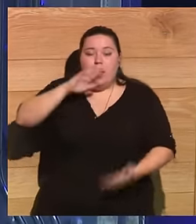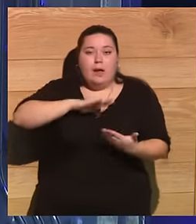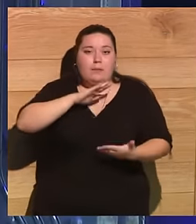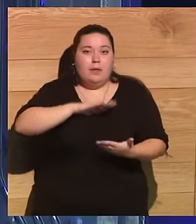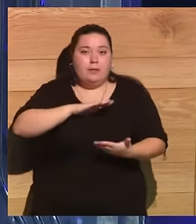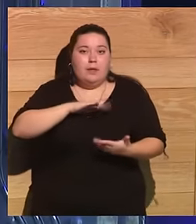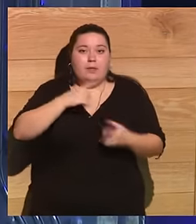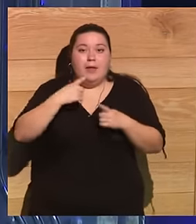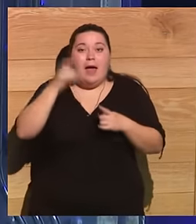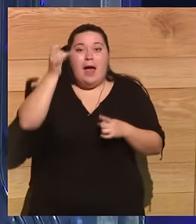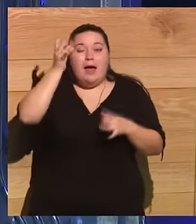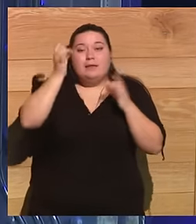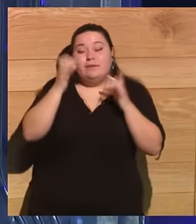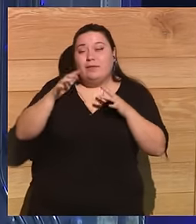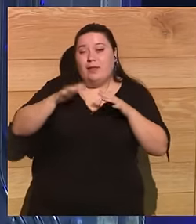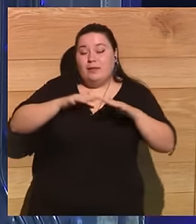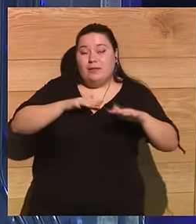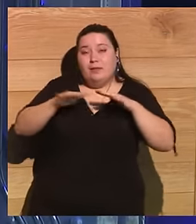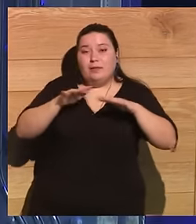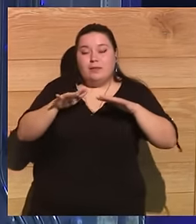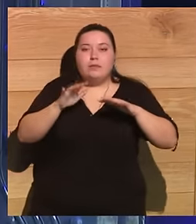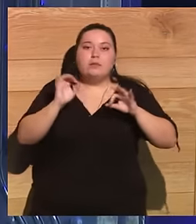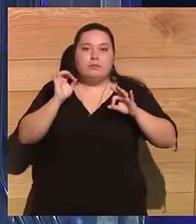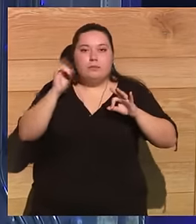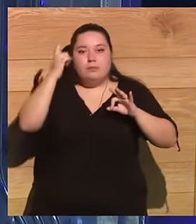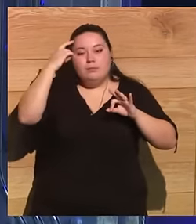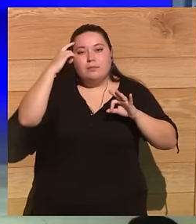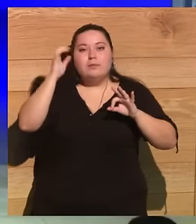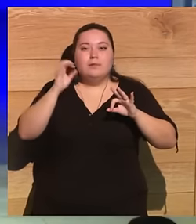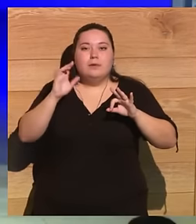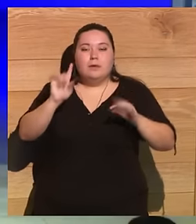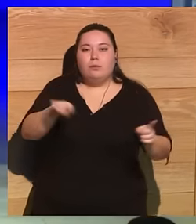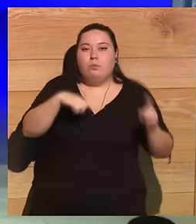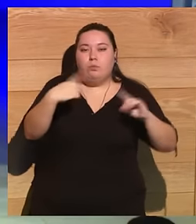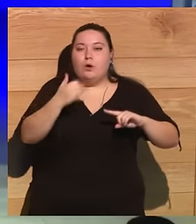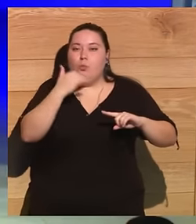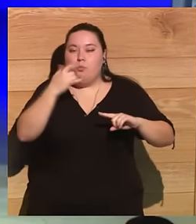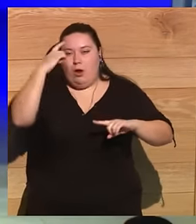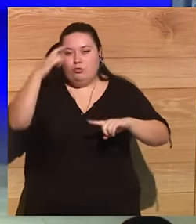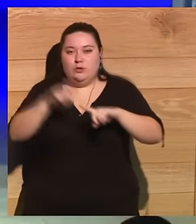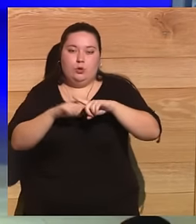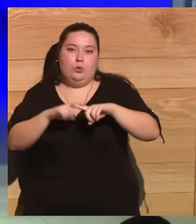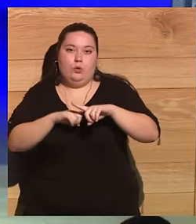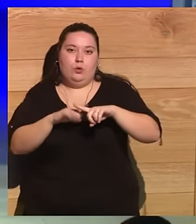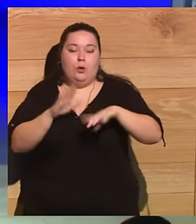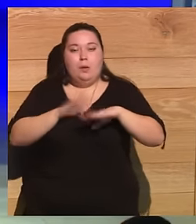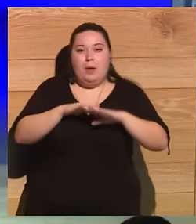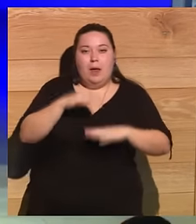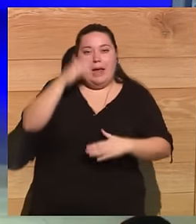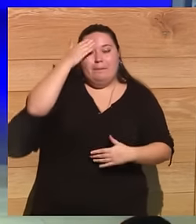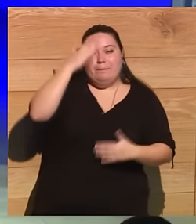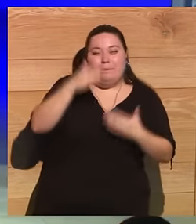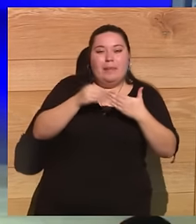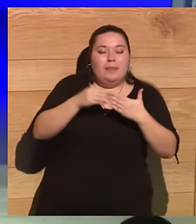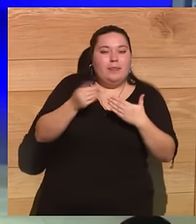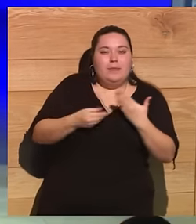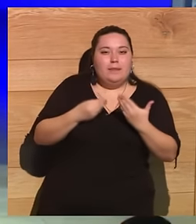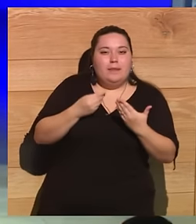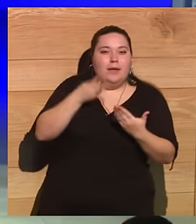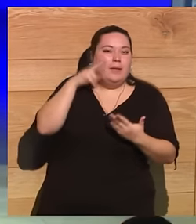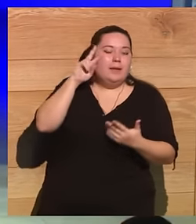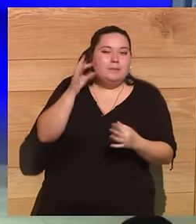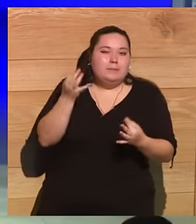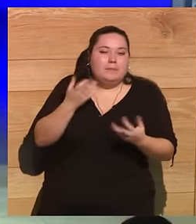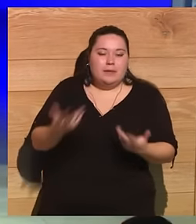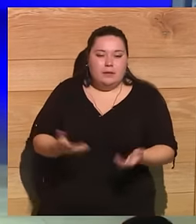de reflejar la actividad cerebral y retroproyectarla a un espacio psicológico para ver qué estaba experimentando esta persona. Entonces,